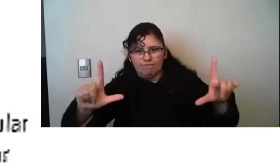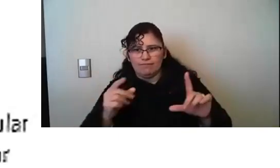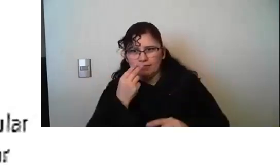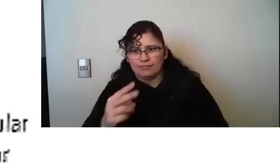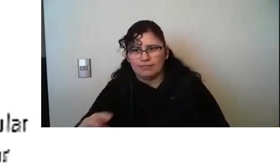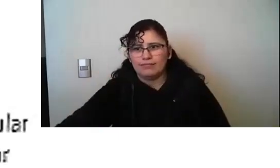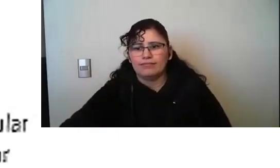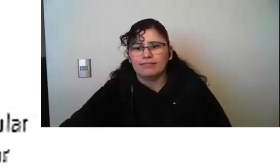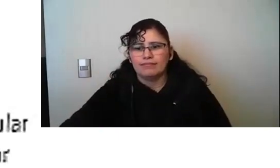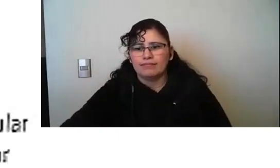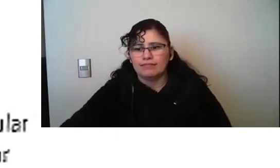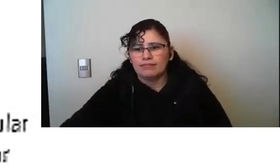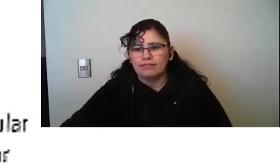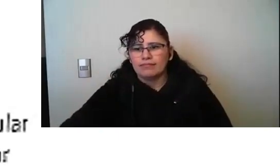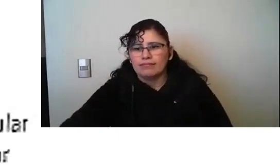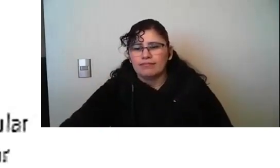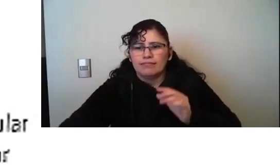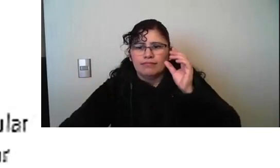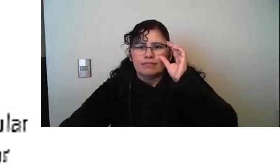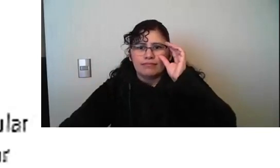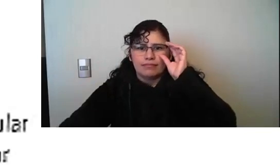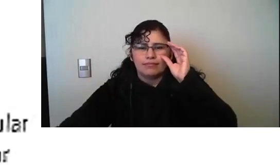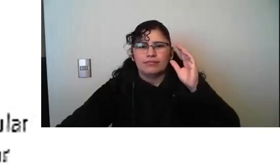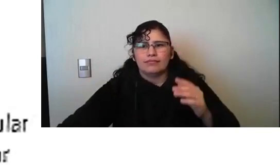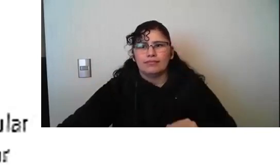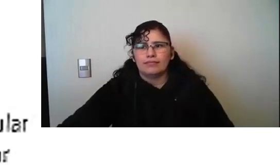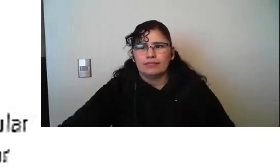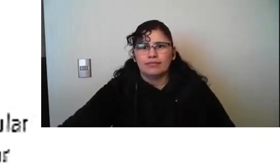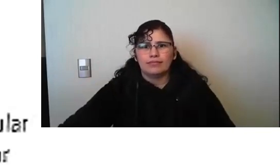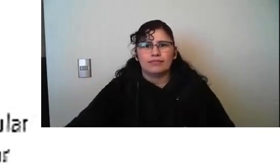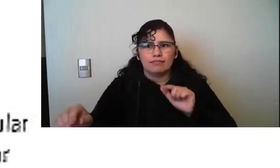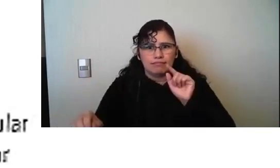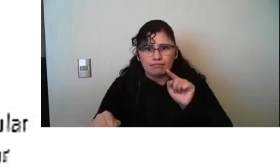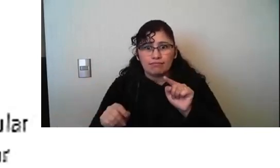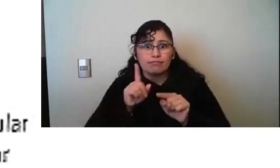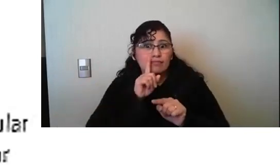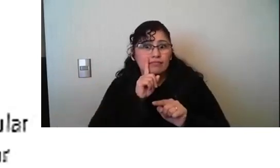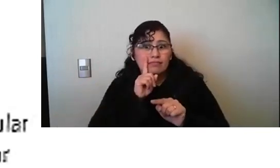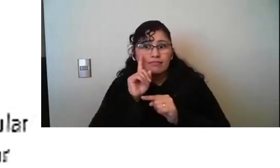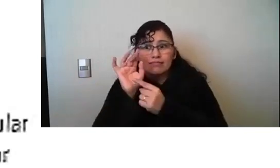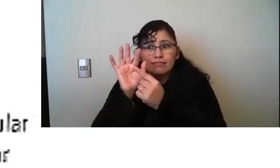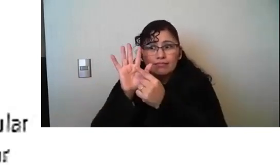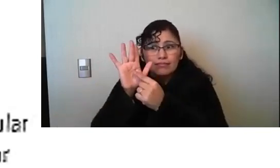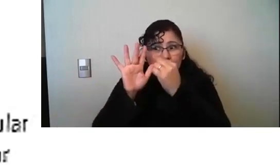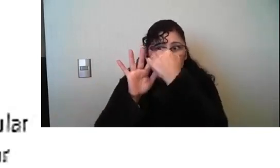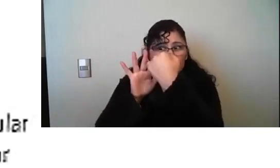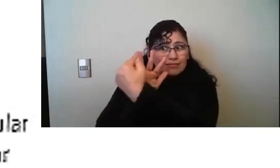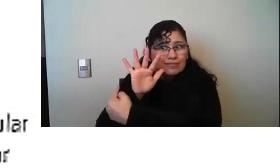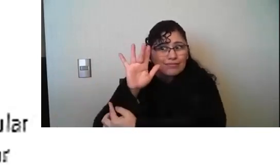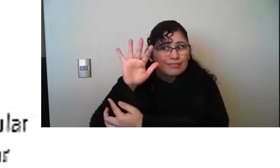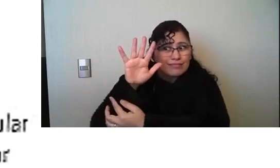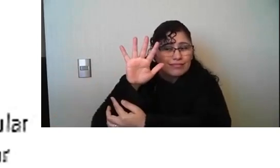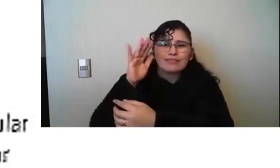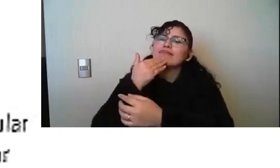Cuyo cuerpo está ahí, ¿cierto? Y tiene las dendritas y tiene los axones,